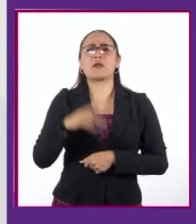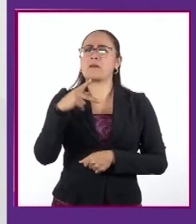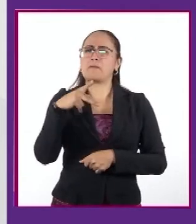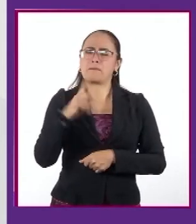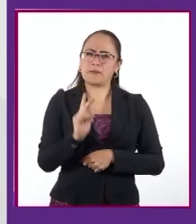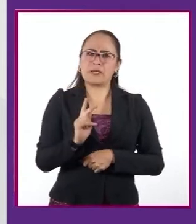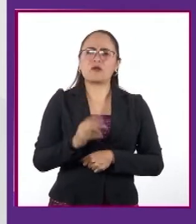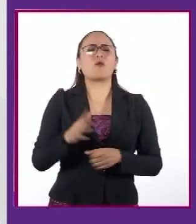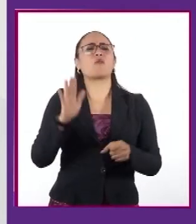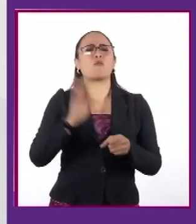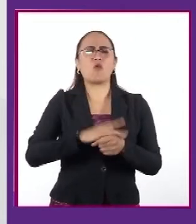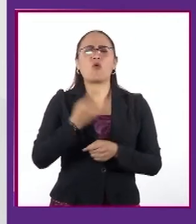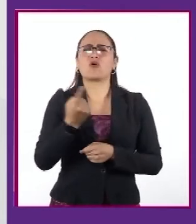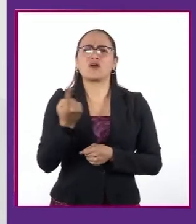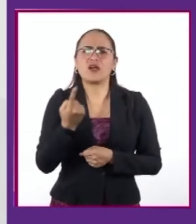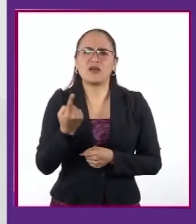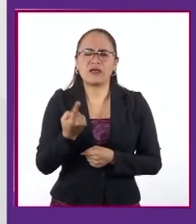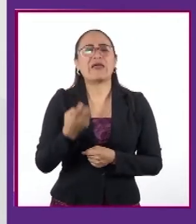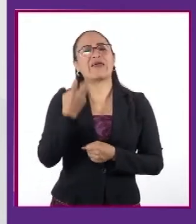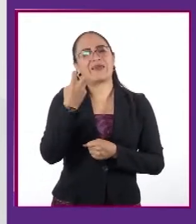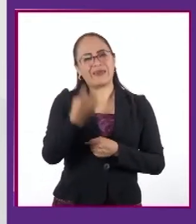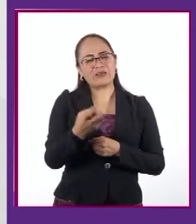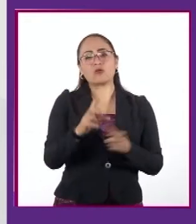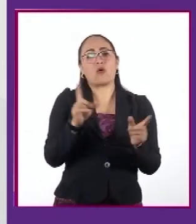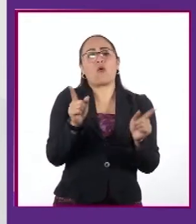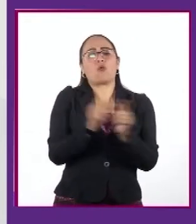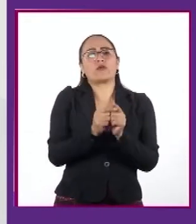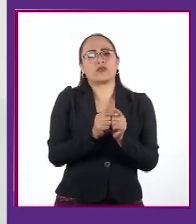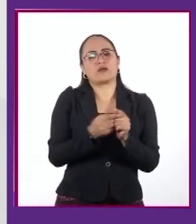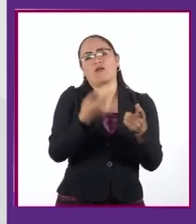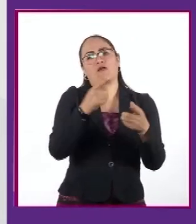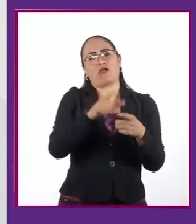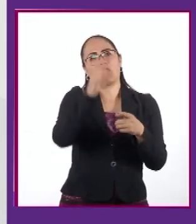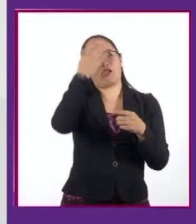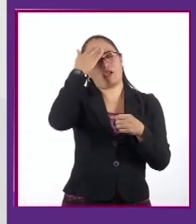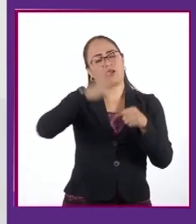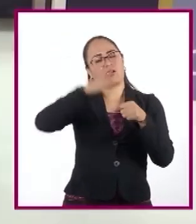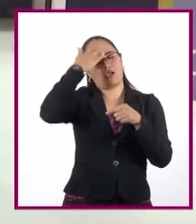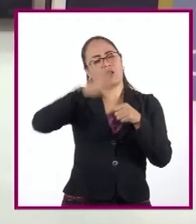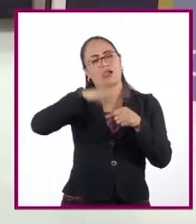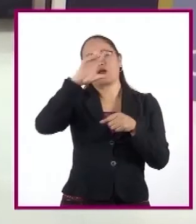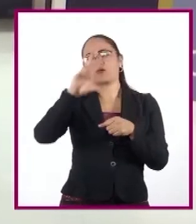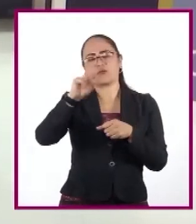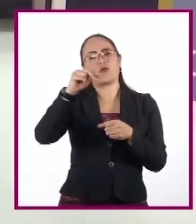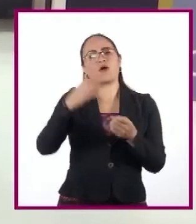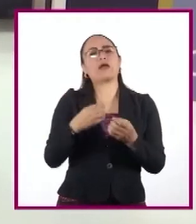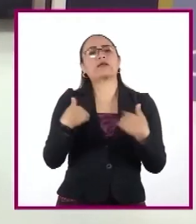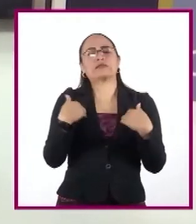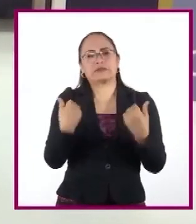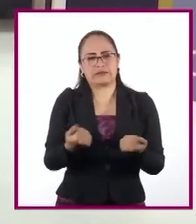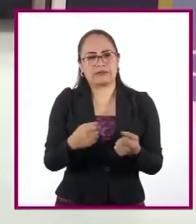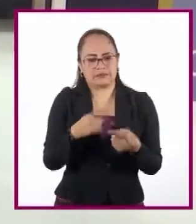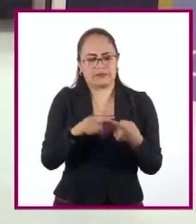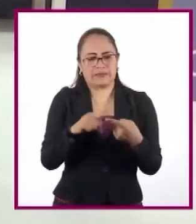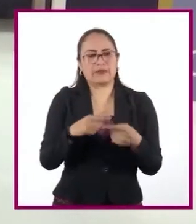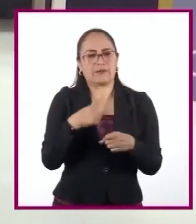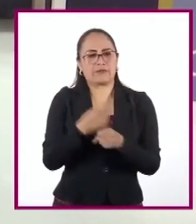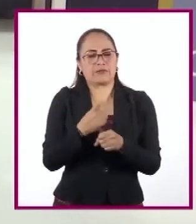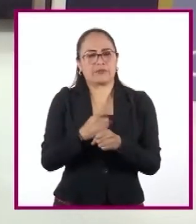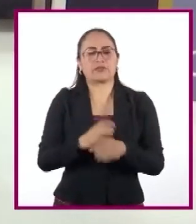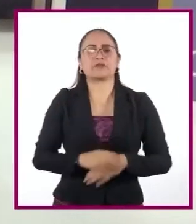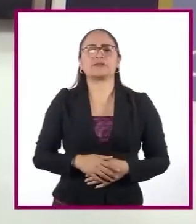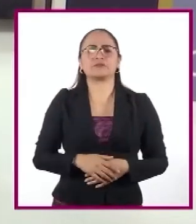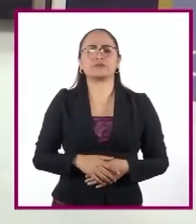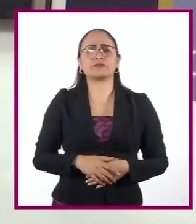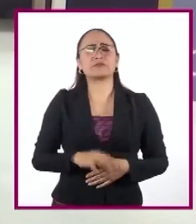el saber por qué que reducir el aprendizaje a la memorización. Hay quienes dicen que nunca